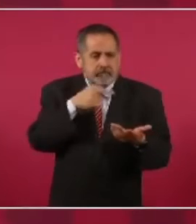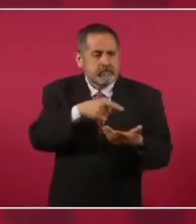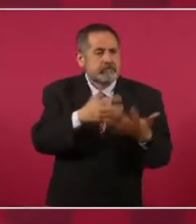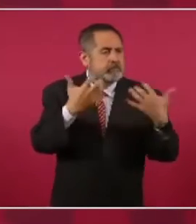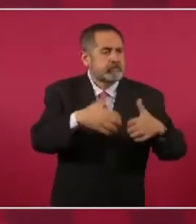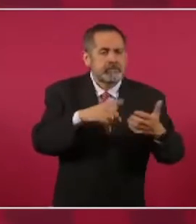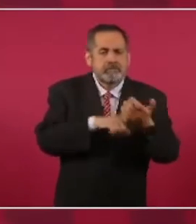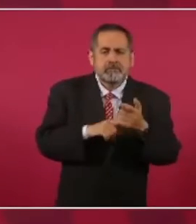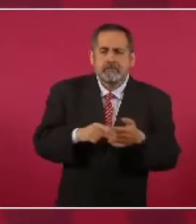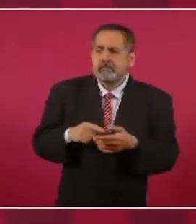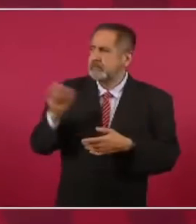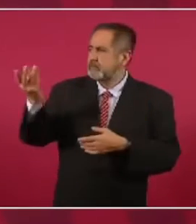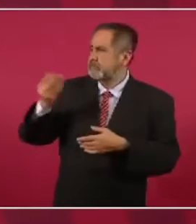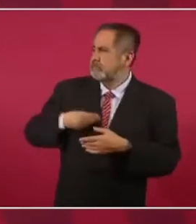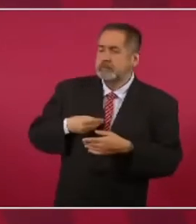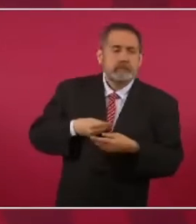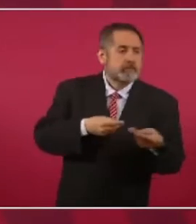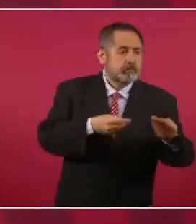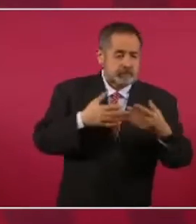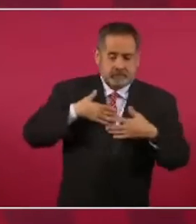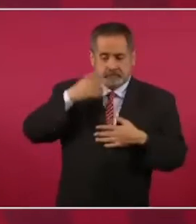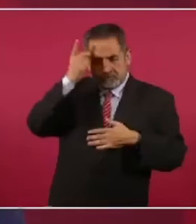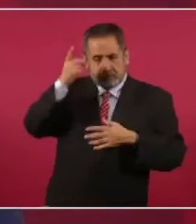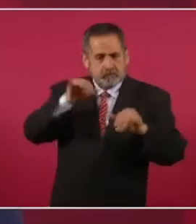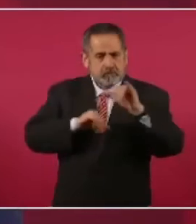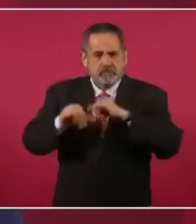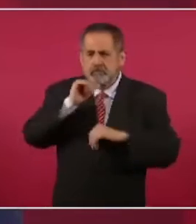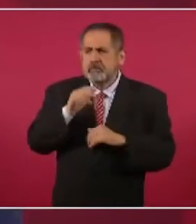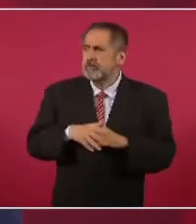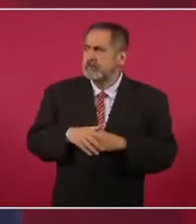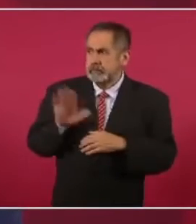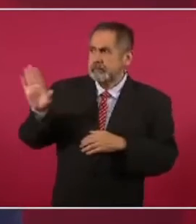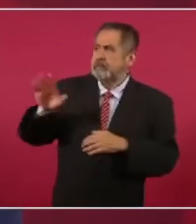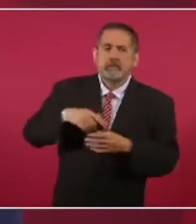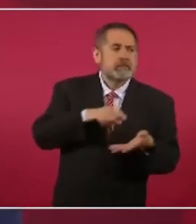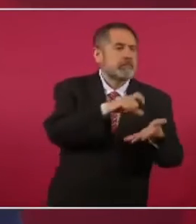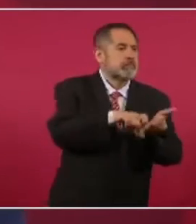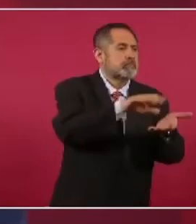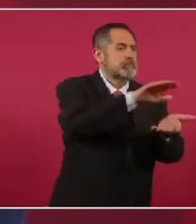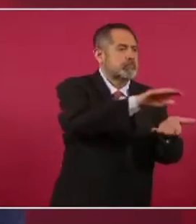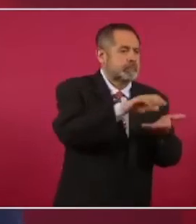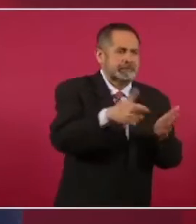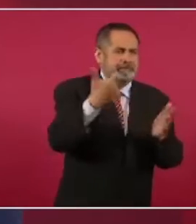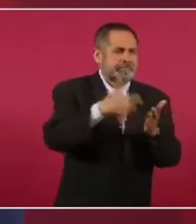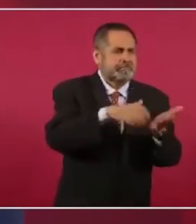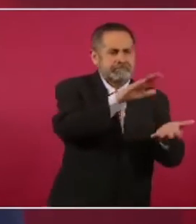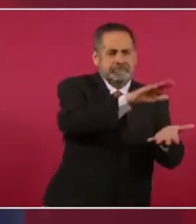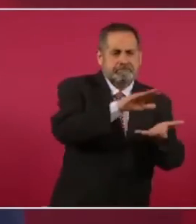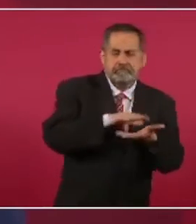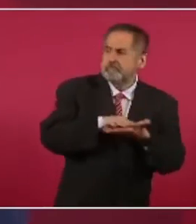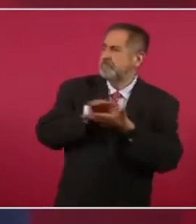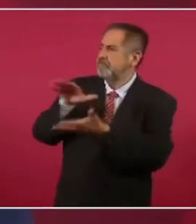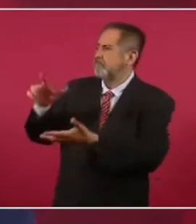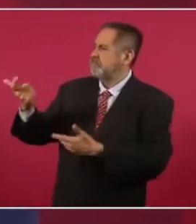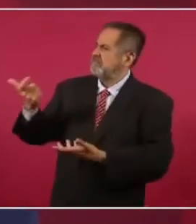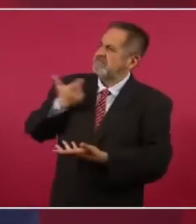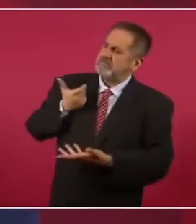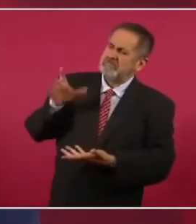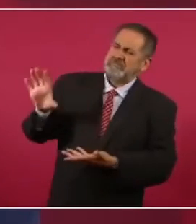productores, sin tener laboratorios, solo porque eran